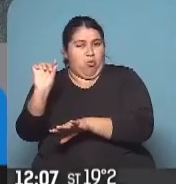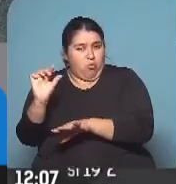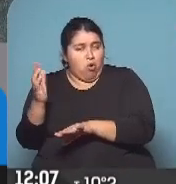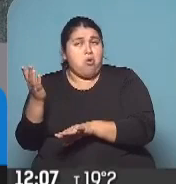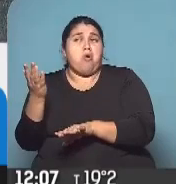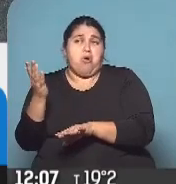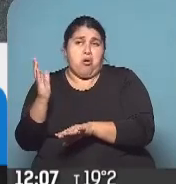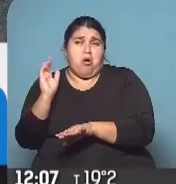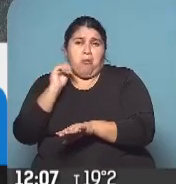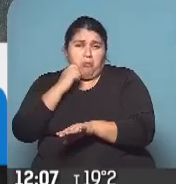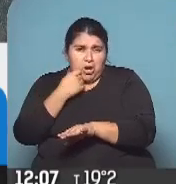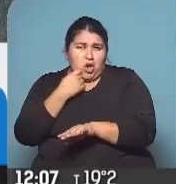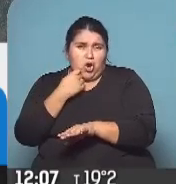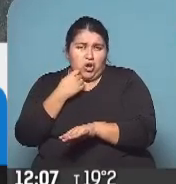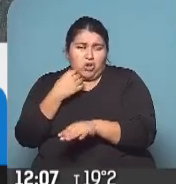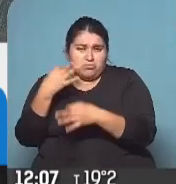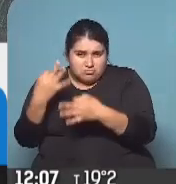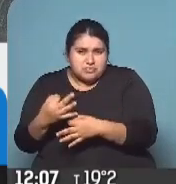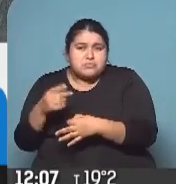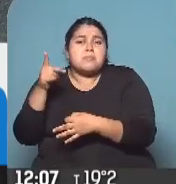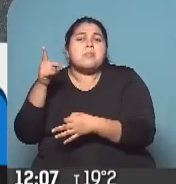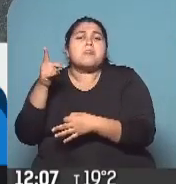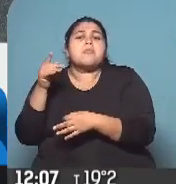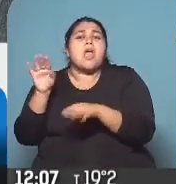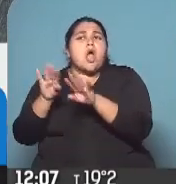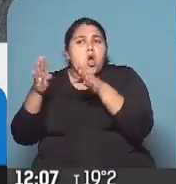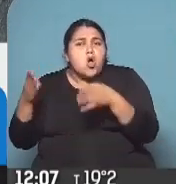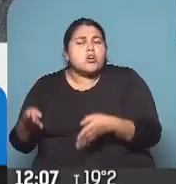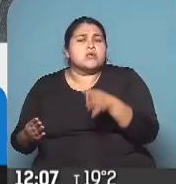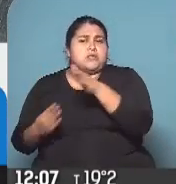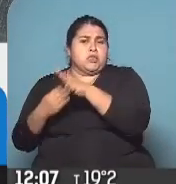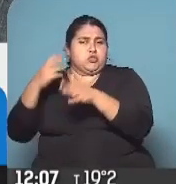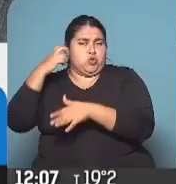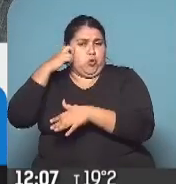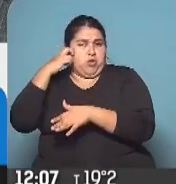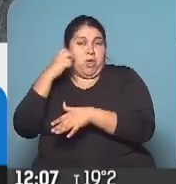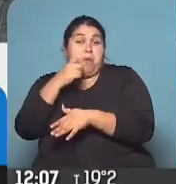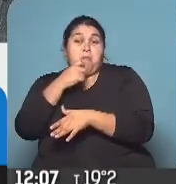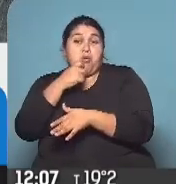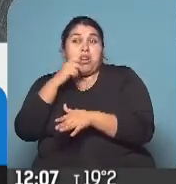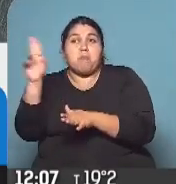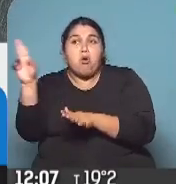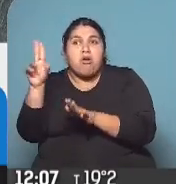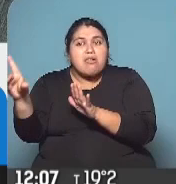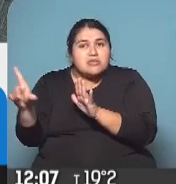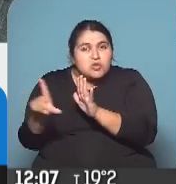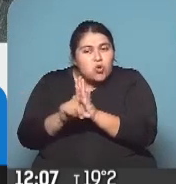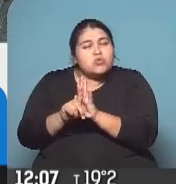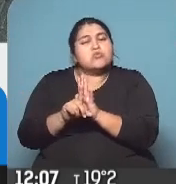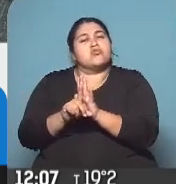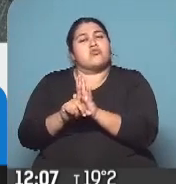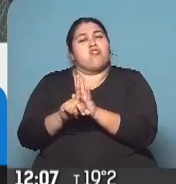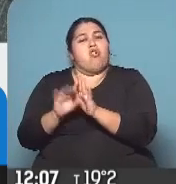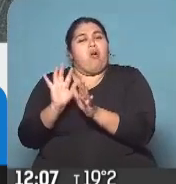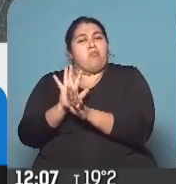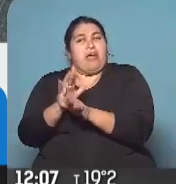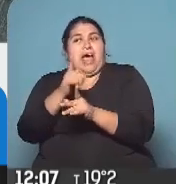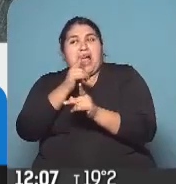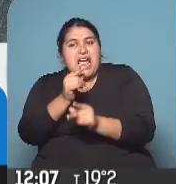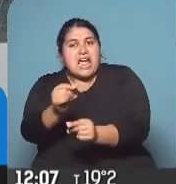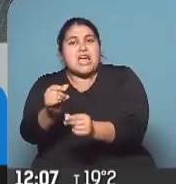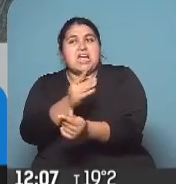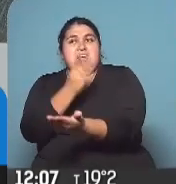factible o más viable que la Corte Suprema hubiera dictado una resolución, abriendo la queja, dando